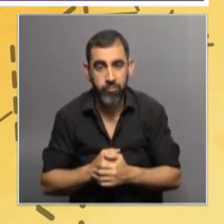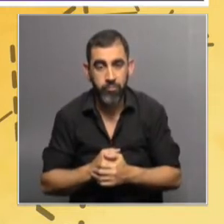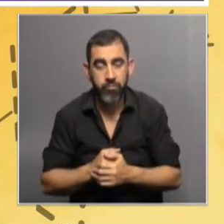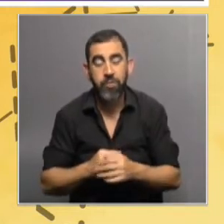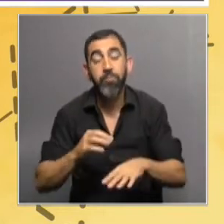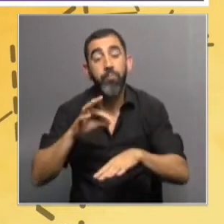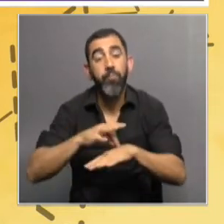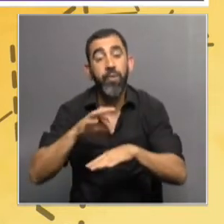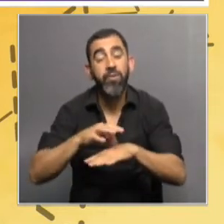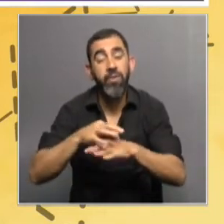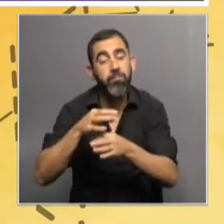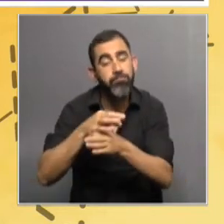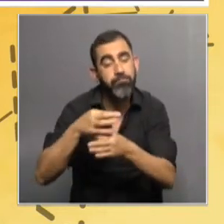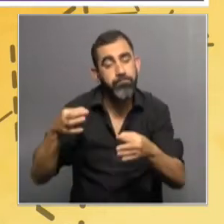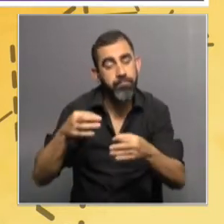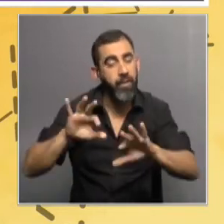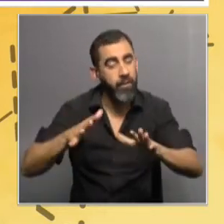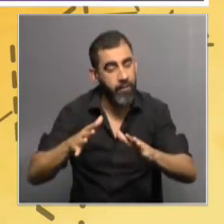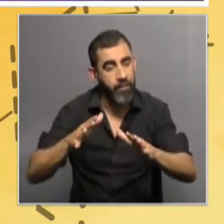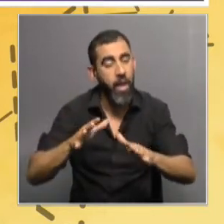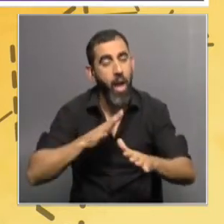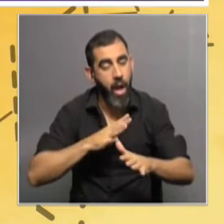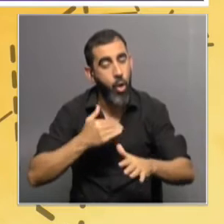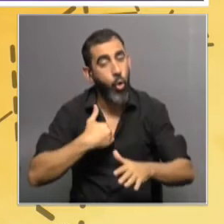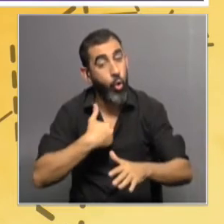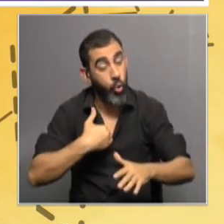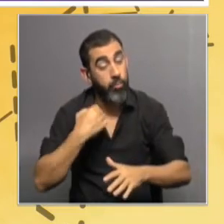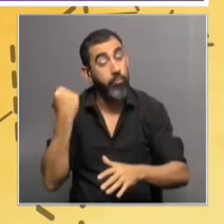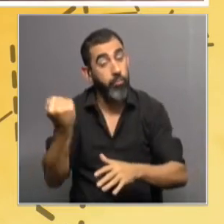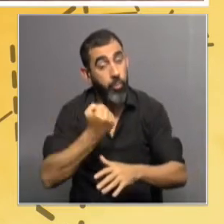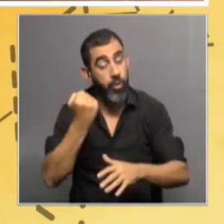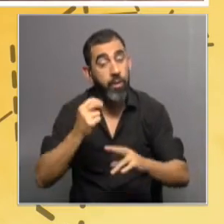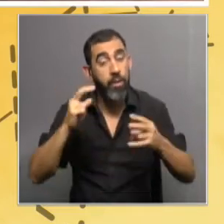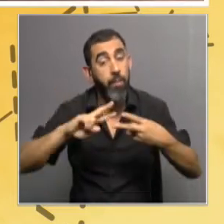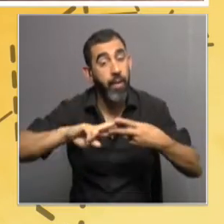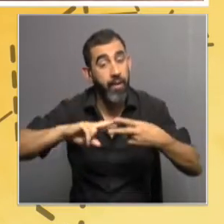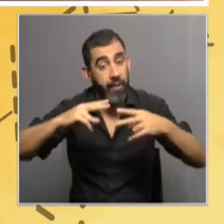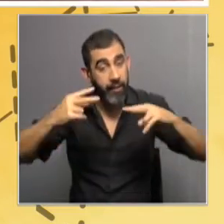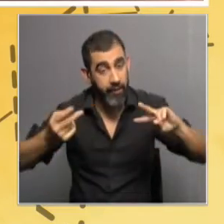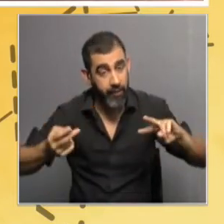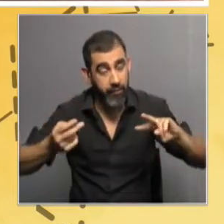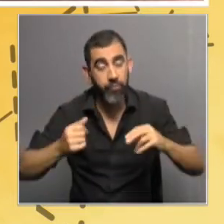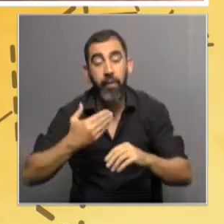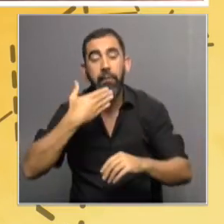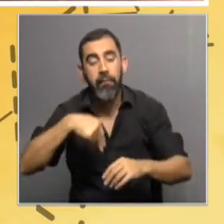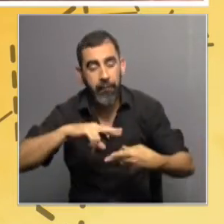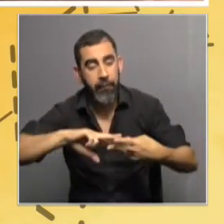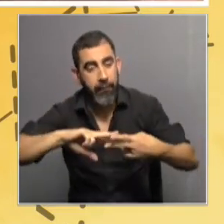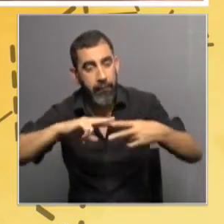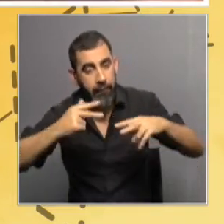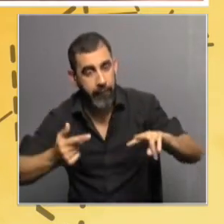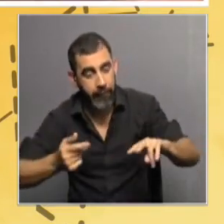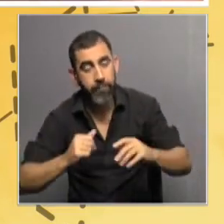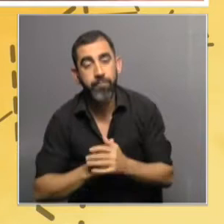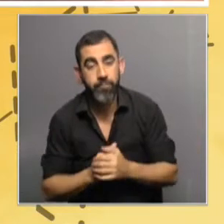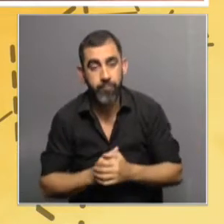hablamos de medicina de precisión hay un rol muy importante desde el punto de vista genético de la interpretación genética de la definición de resultados